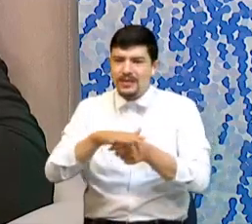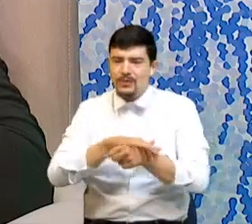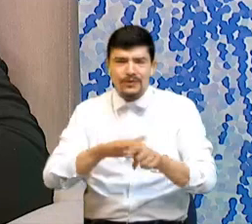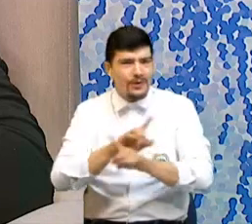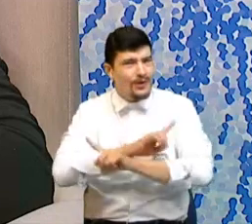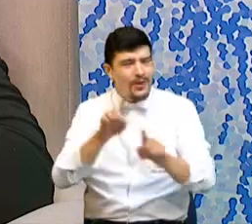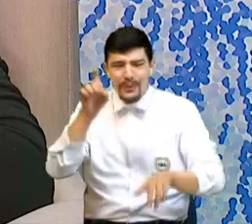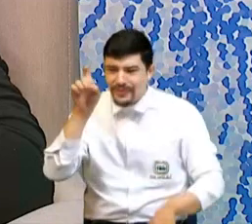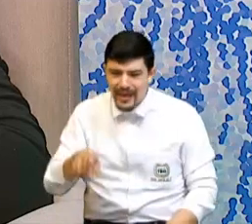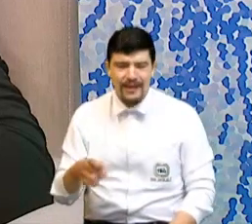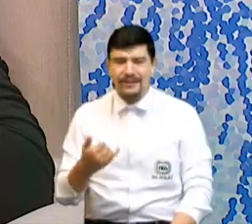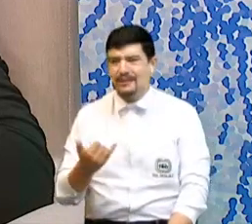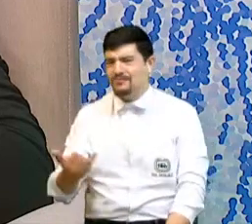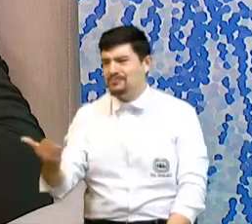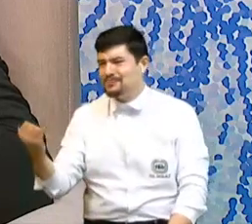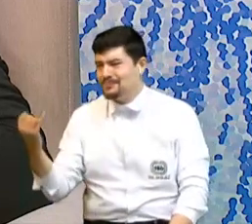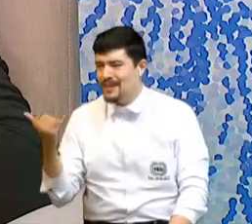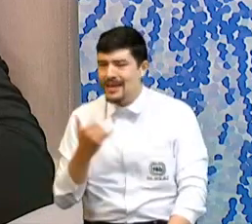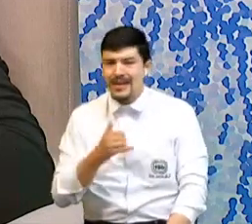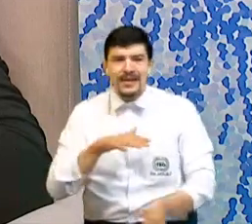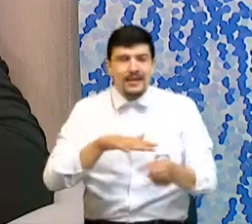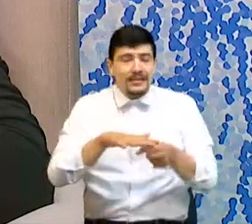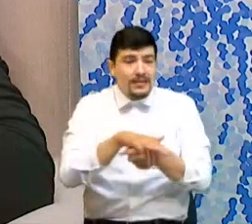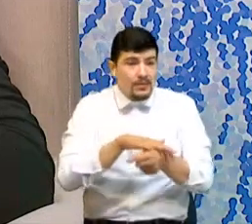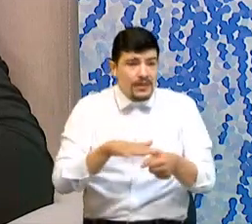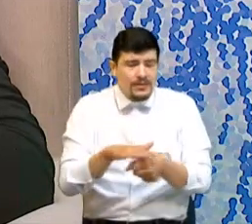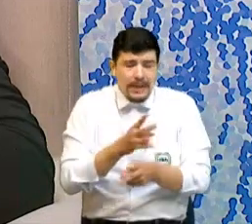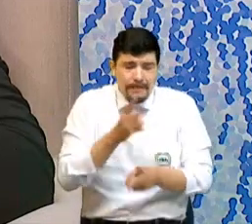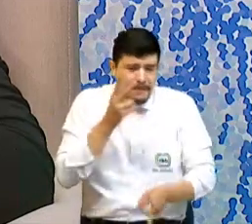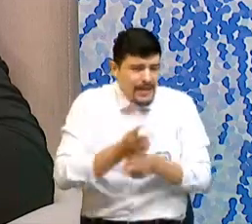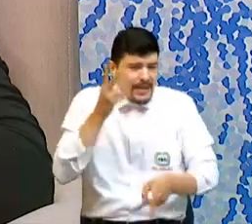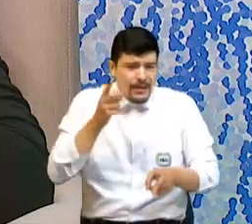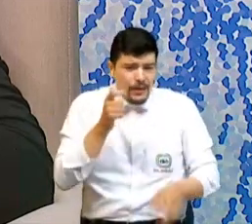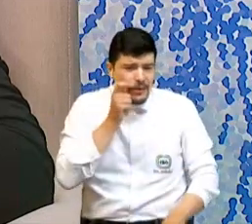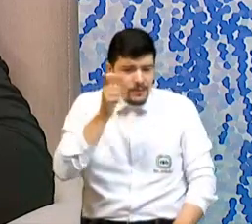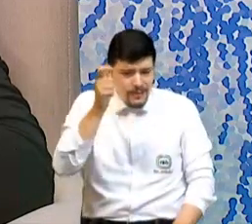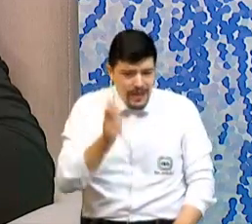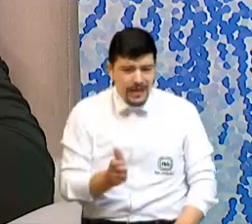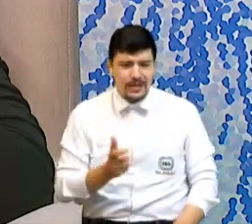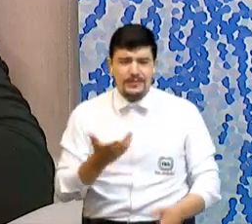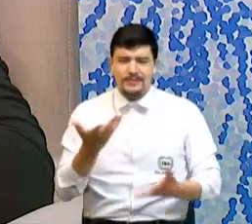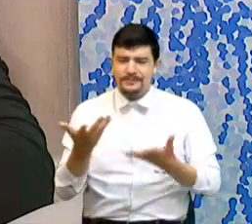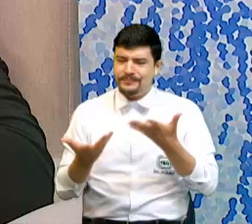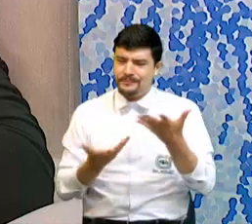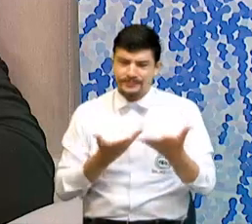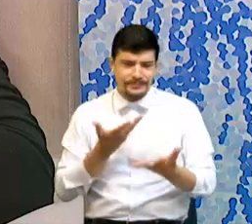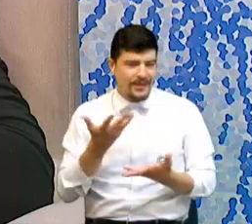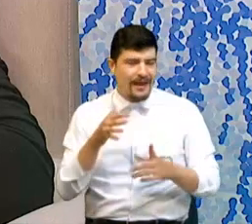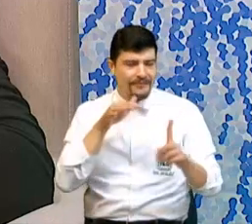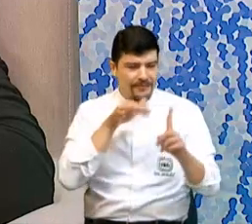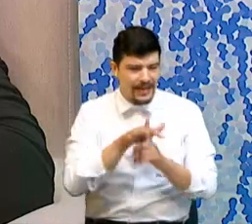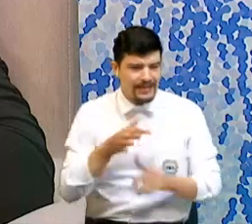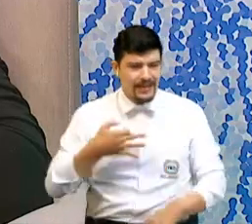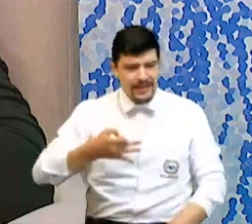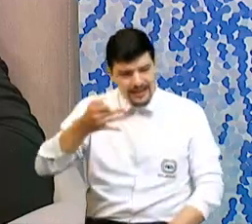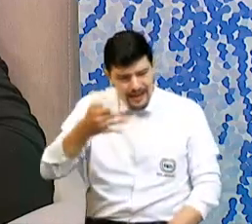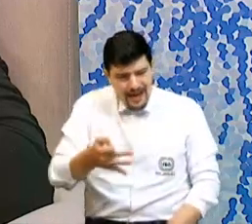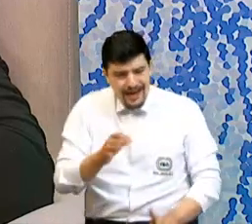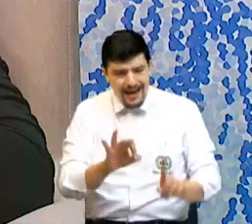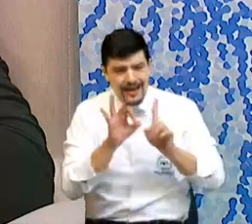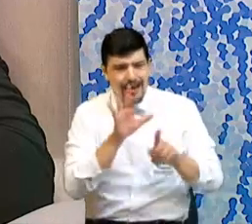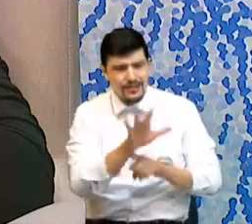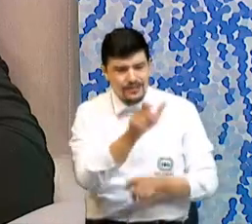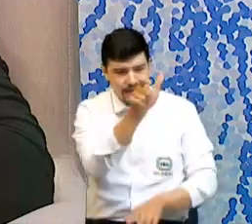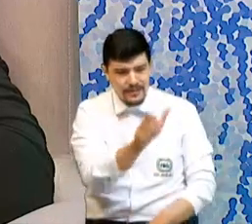que ponen en peligro al ser humano, denigran su dignidad, su calidad como persona.